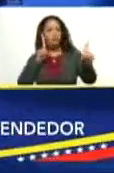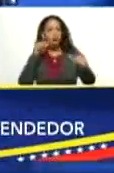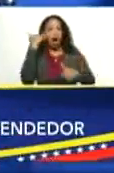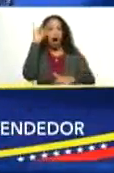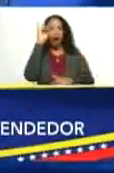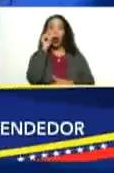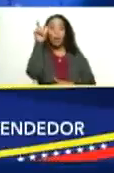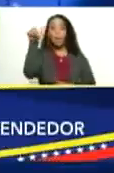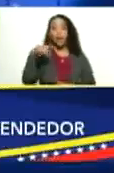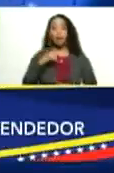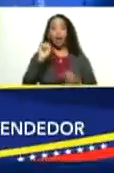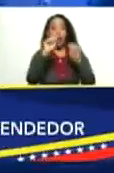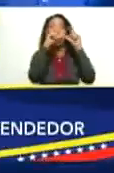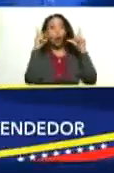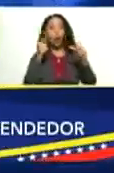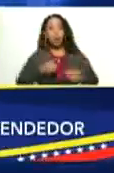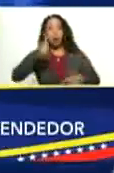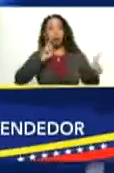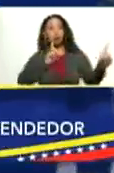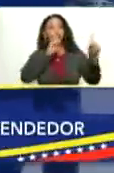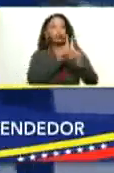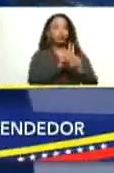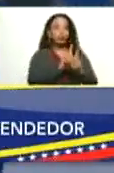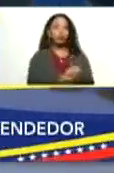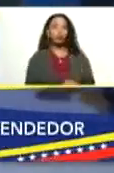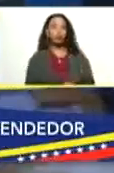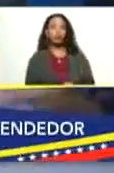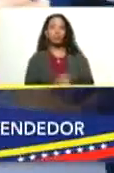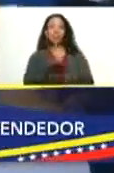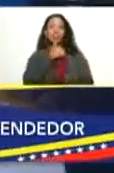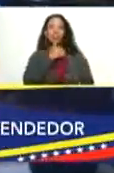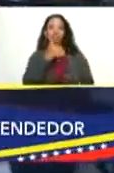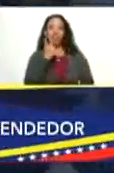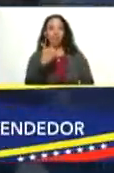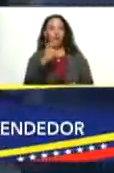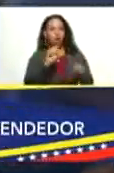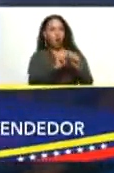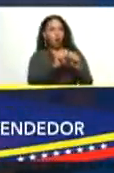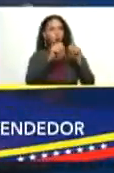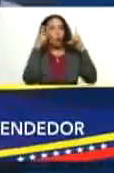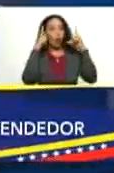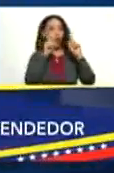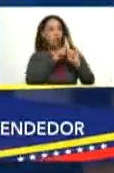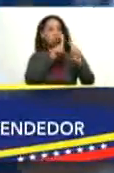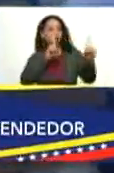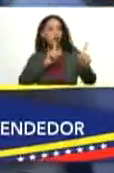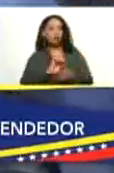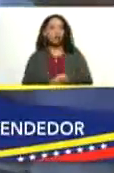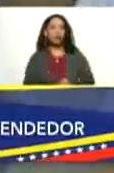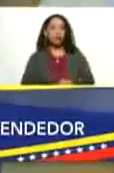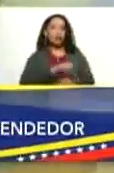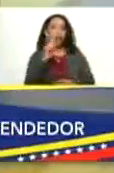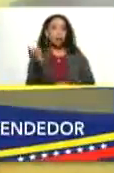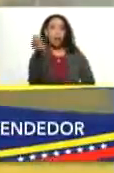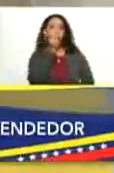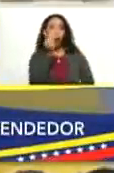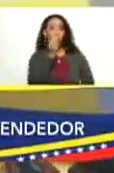Padrón, que dice La Guaira más cerca. Ajá, ¿no? ¿Quién dijo entonces, que La Guaira es lejos? La gente viene a comerse aquí siempre, sus pescaditos, su gastronomía,